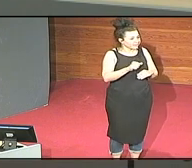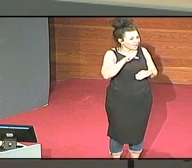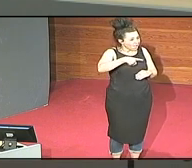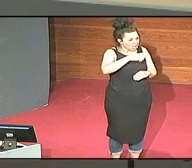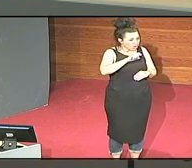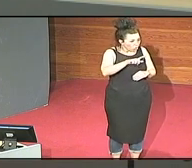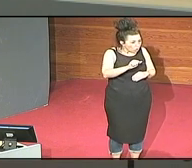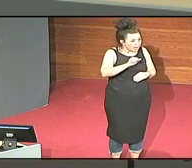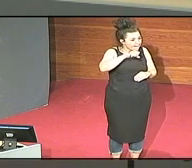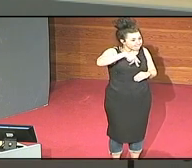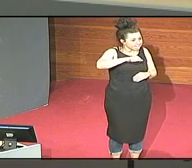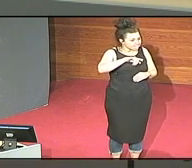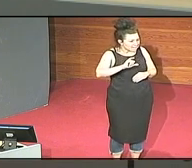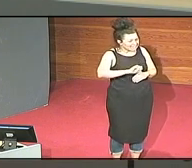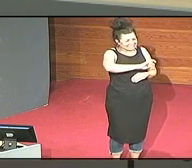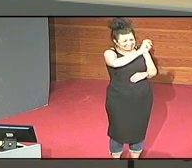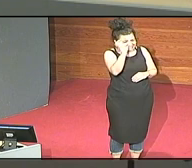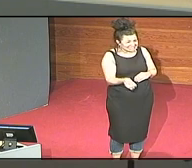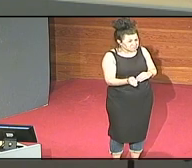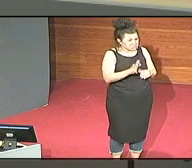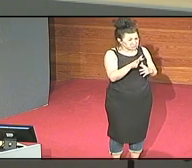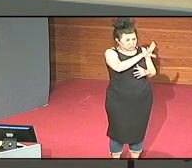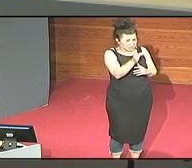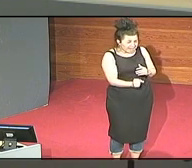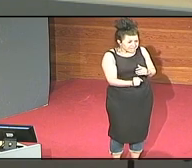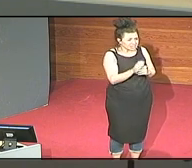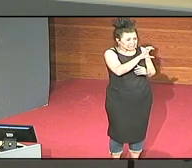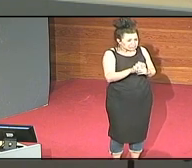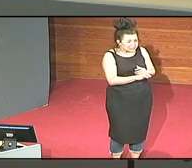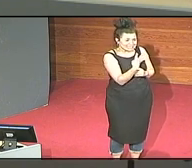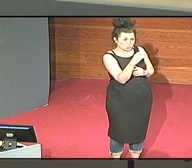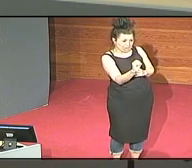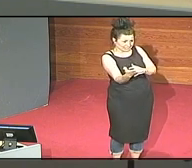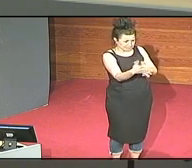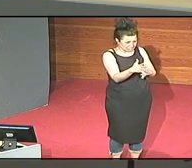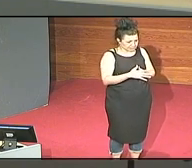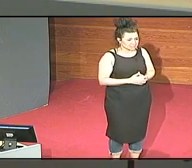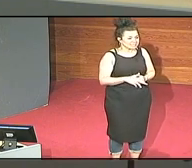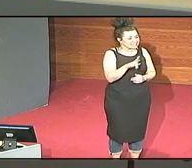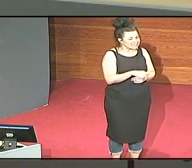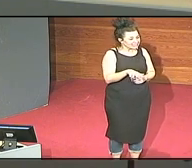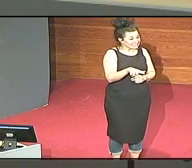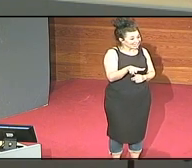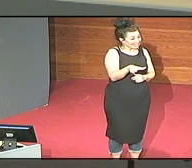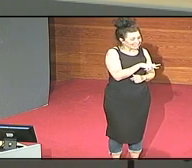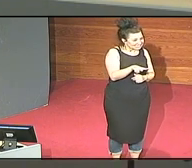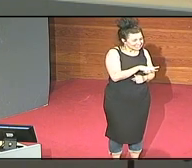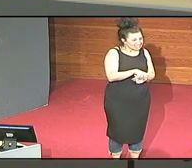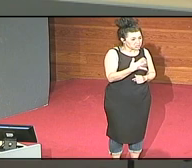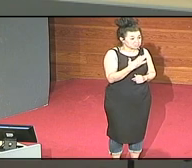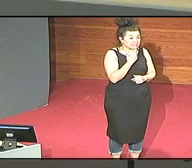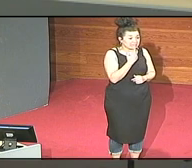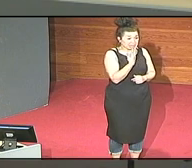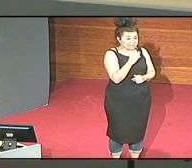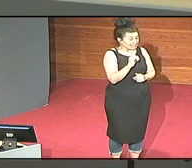corre el áfrica co berro villarreal de inguru daño decía que saber aldecoa con un poco más de 20 años viajó por primera